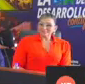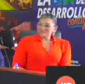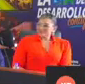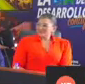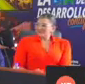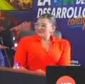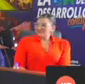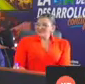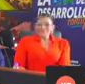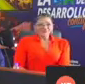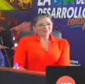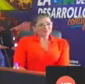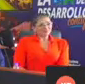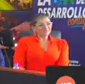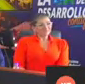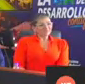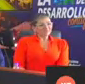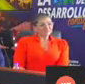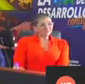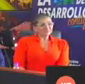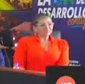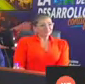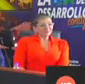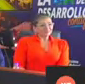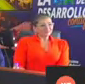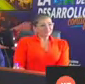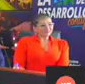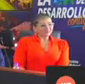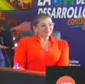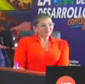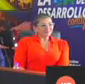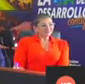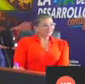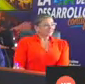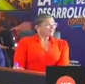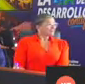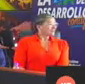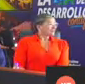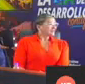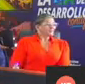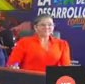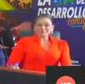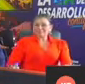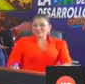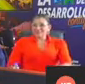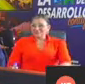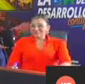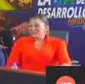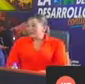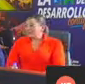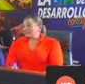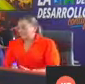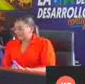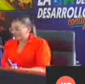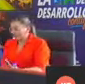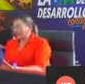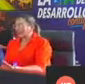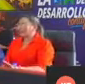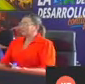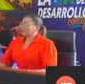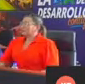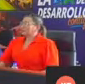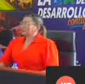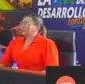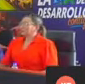aquí, cuando hay barrios que no tienen agua, alcantarillado, adoquinado ni asfalto. O sea, yo sé que esa no es la respuesta que usted me podría dar, pero ¿Por qué el